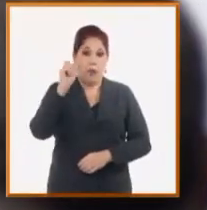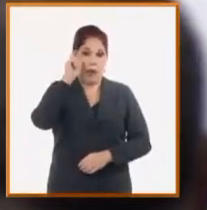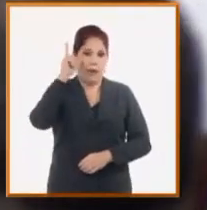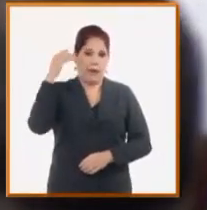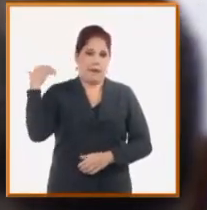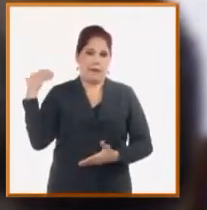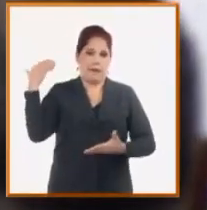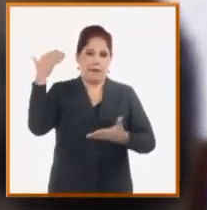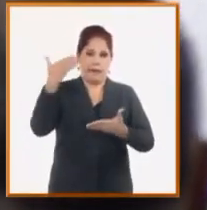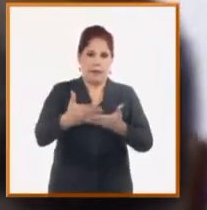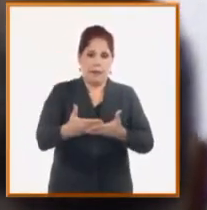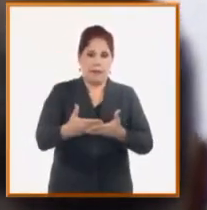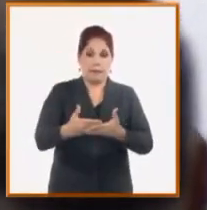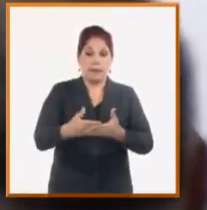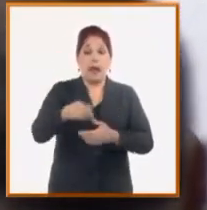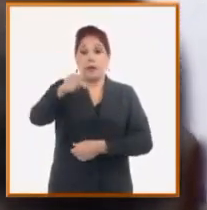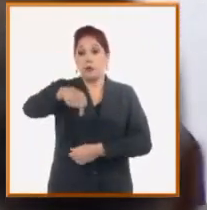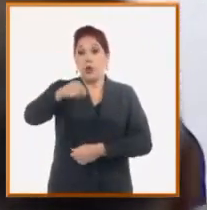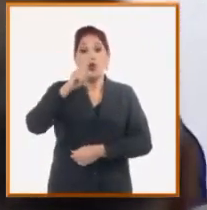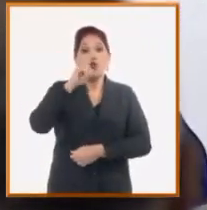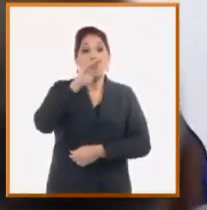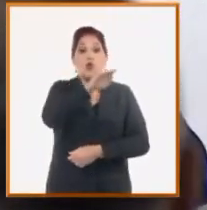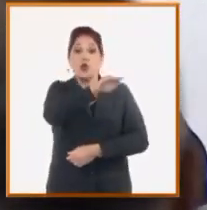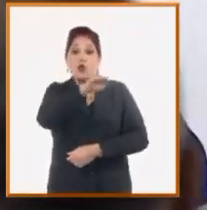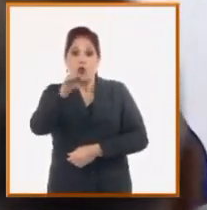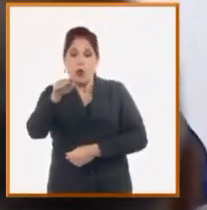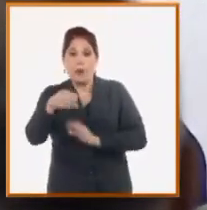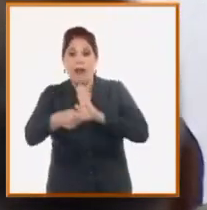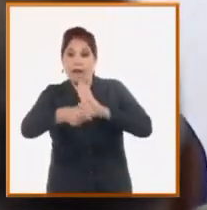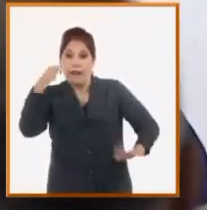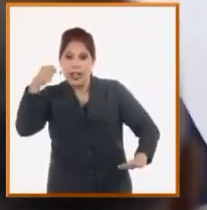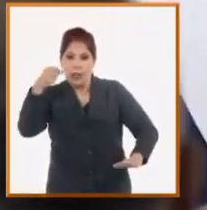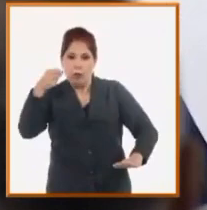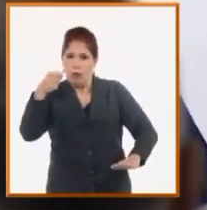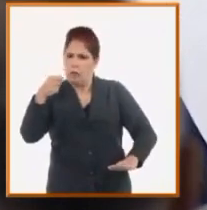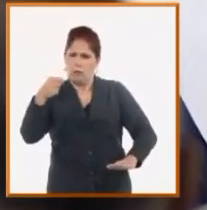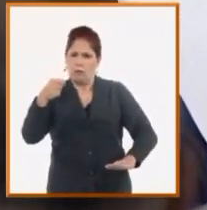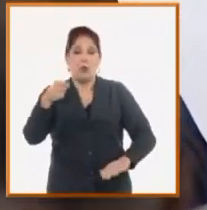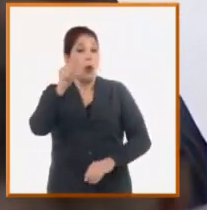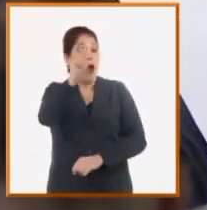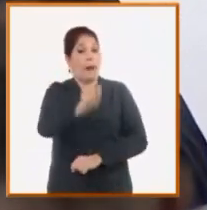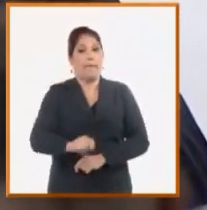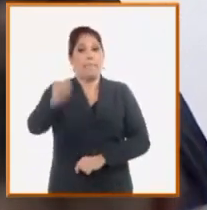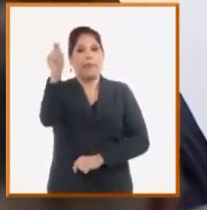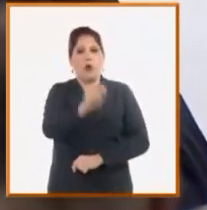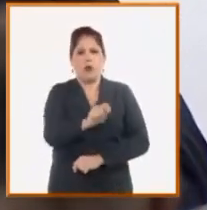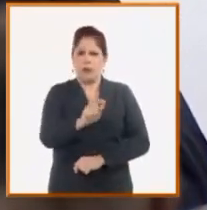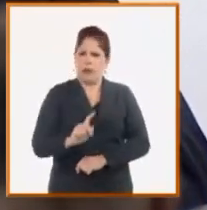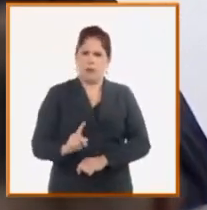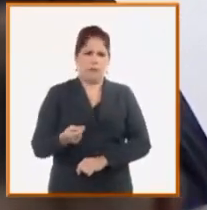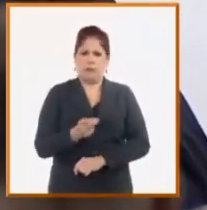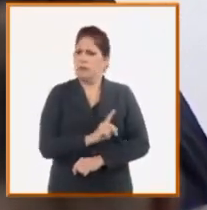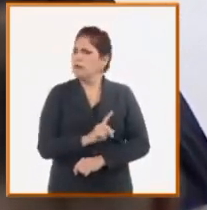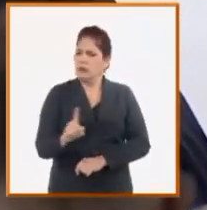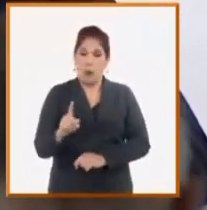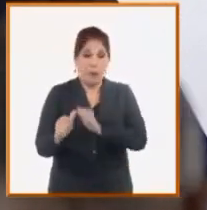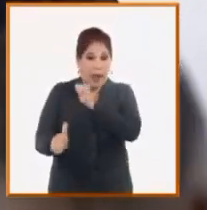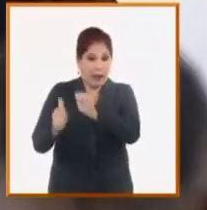La actualización de las normas no está diseñada ahora para prohibir, no hay ningún paso